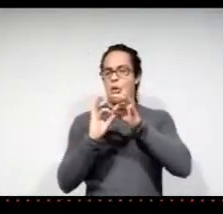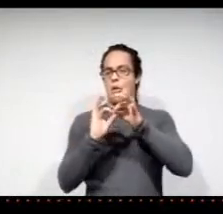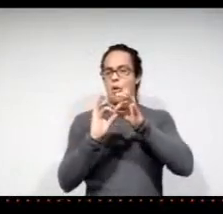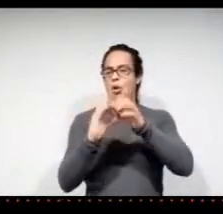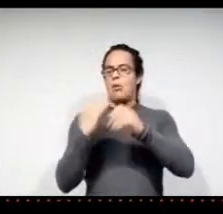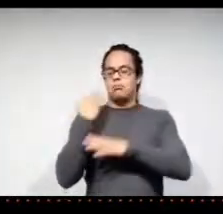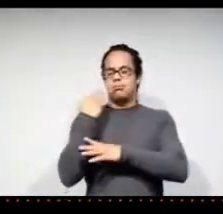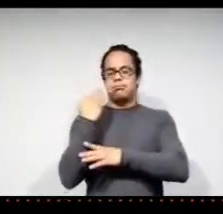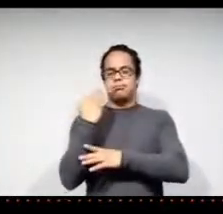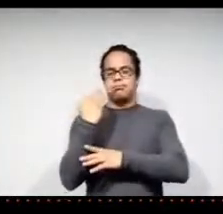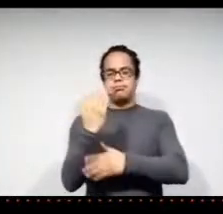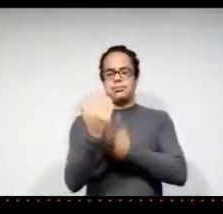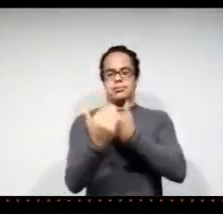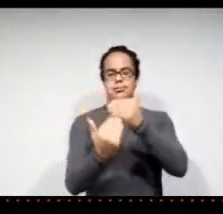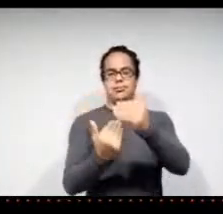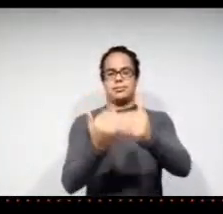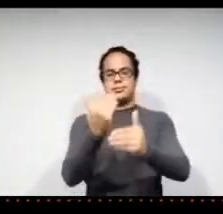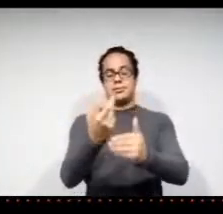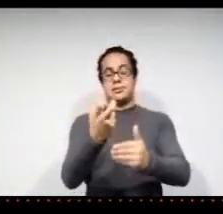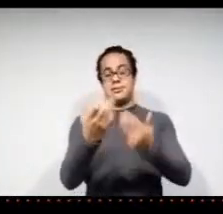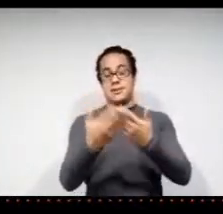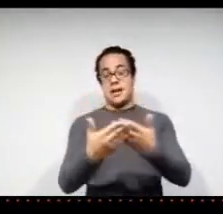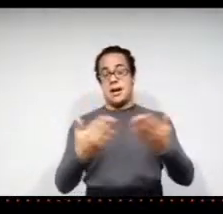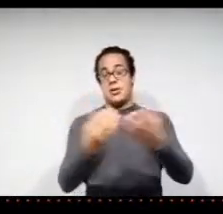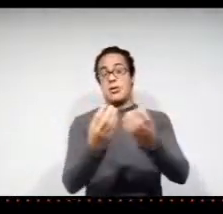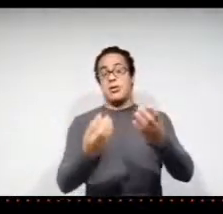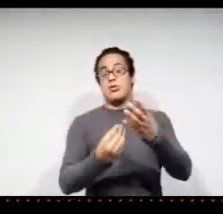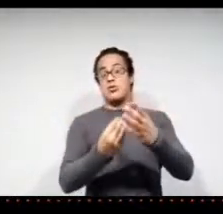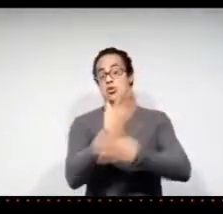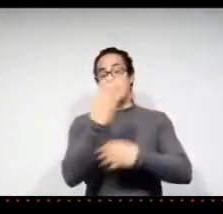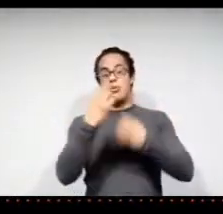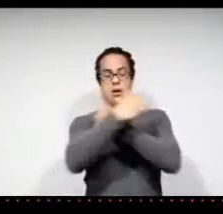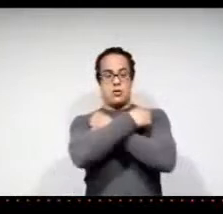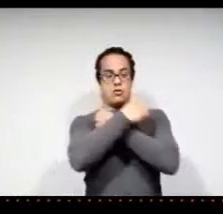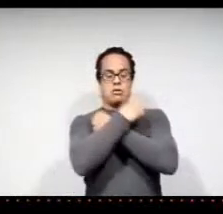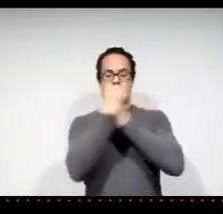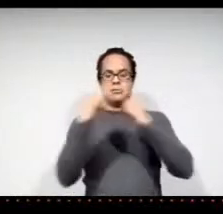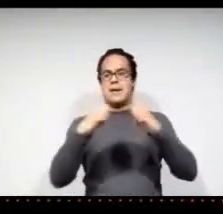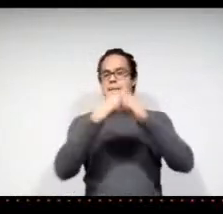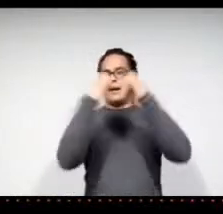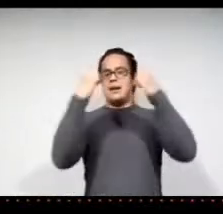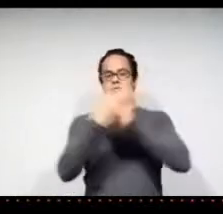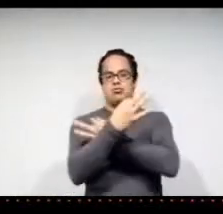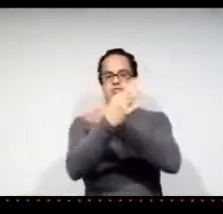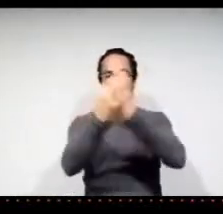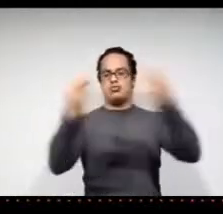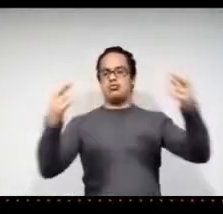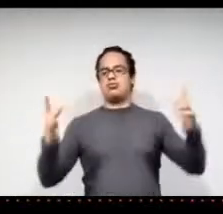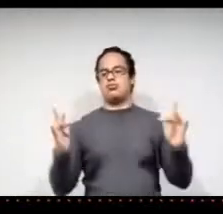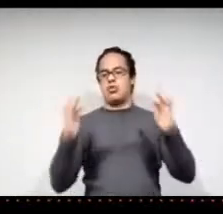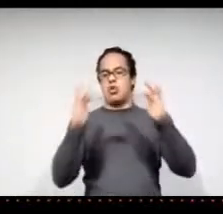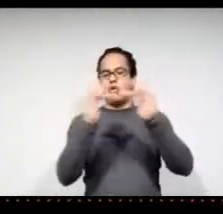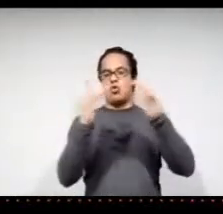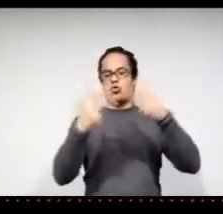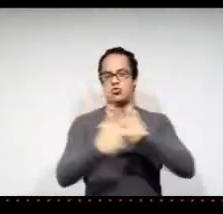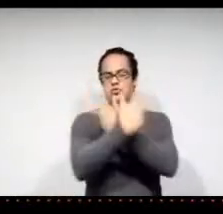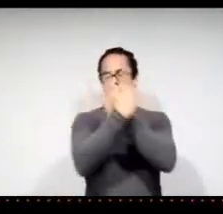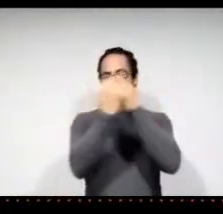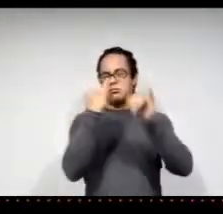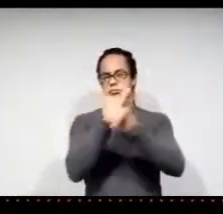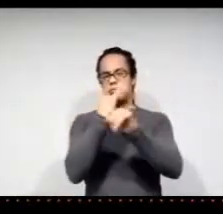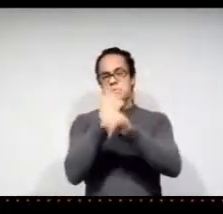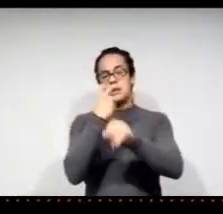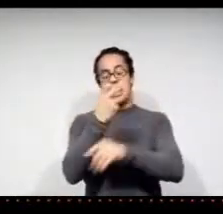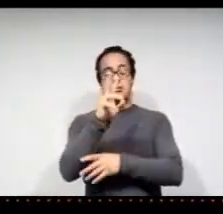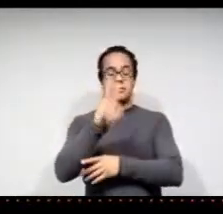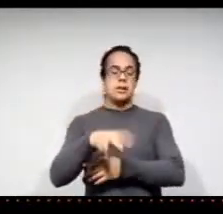como decía Patti, a la educación remota de emergencia, la modalidad remota de emergencia. Entonces, esa definitivamente es